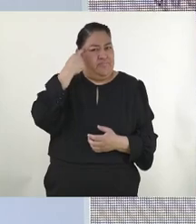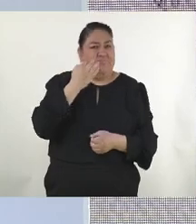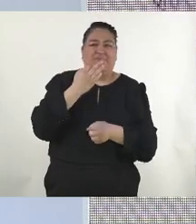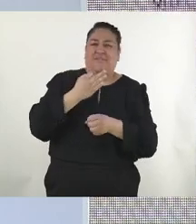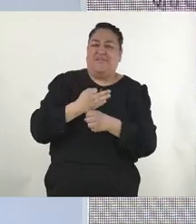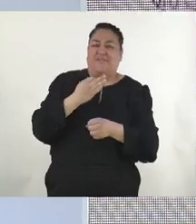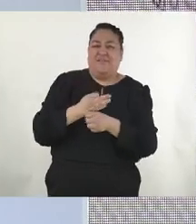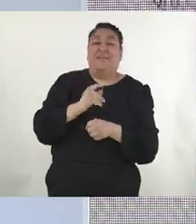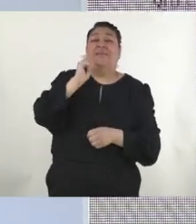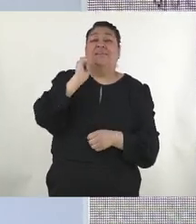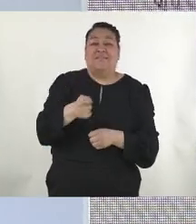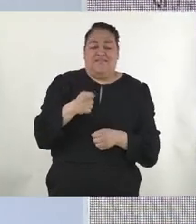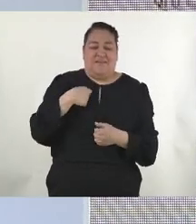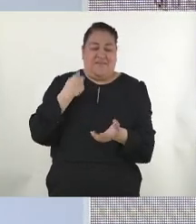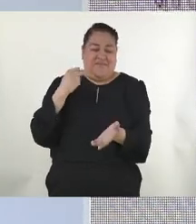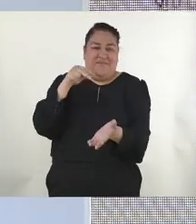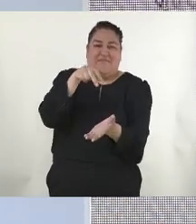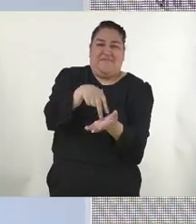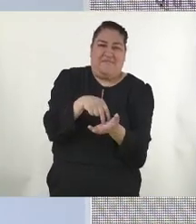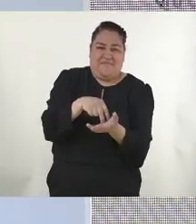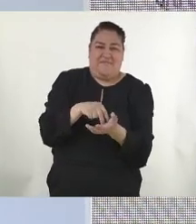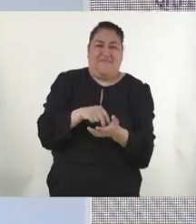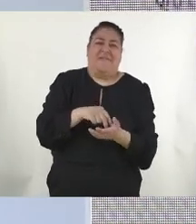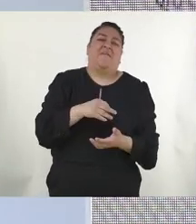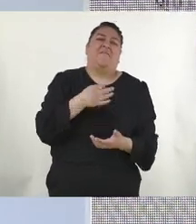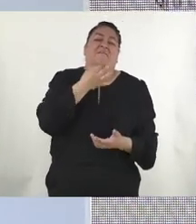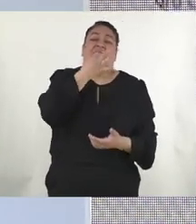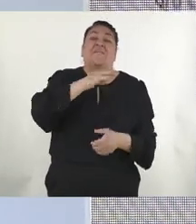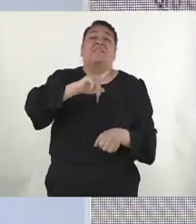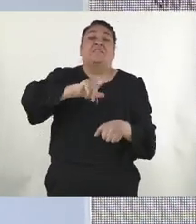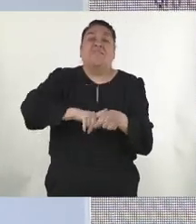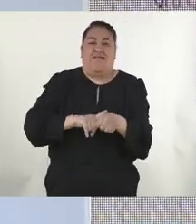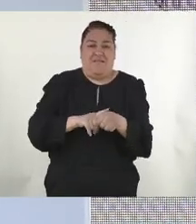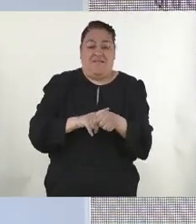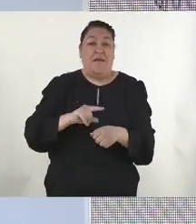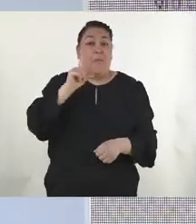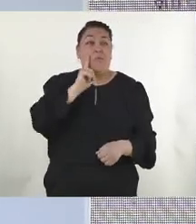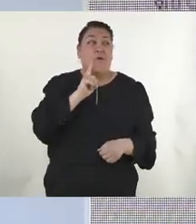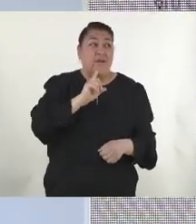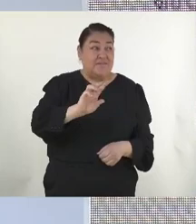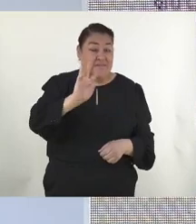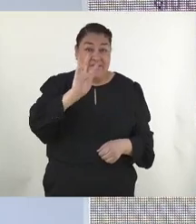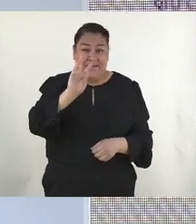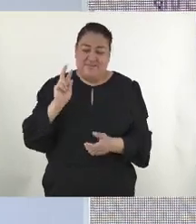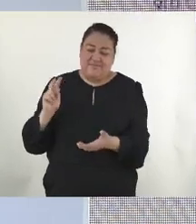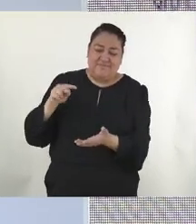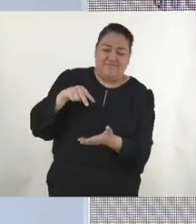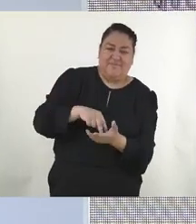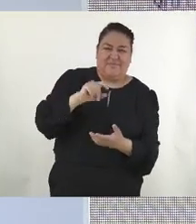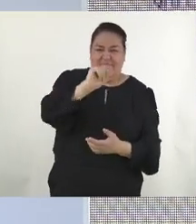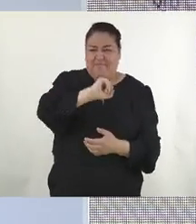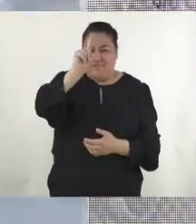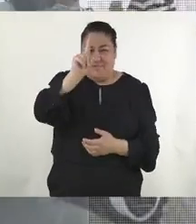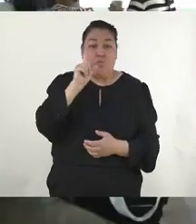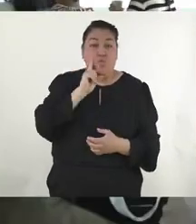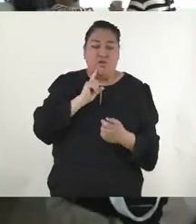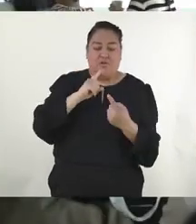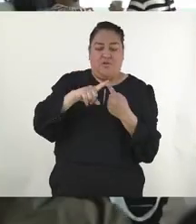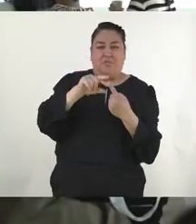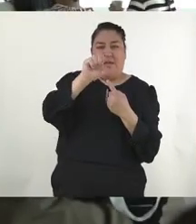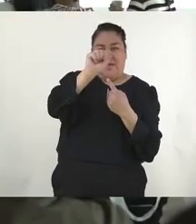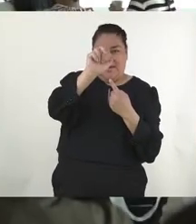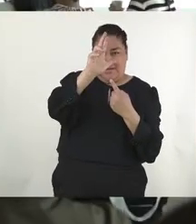Fest presencial con tres mujeres poderosas e inspiradoras la periodista Sara se tune Andrea